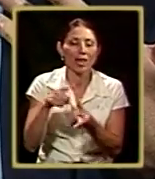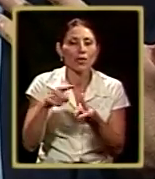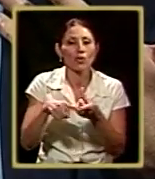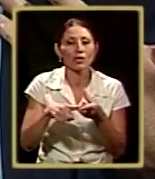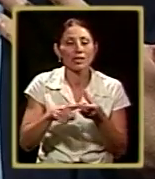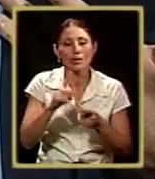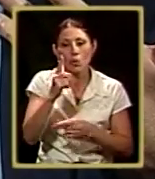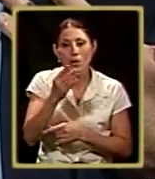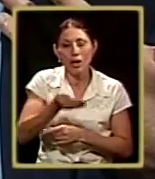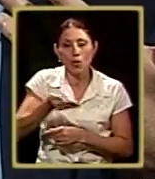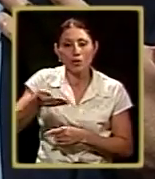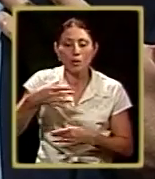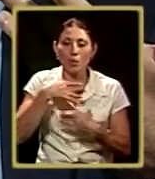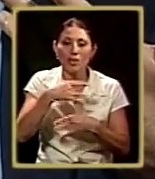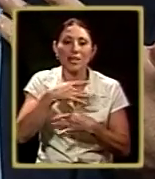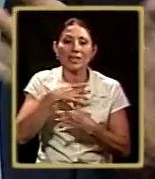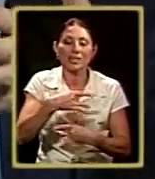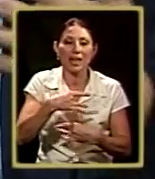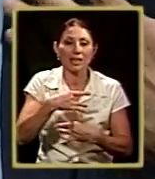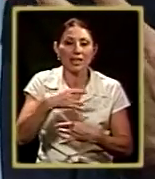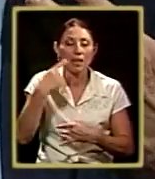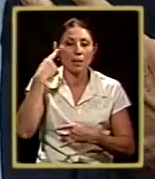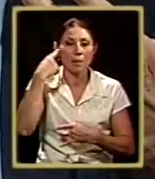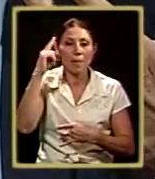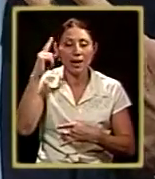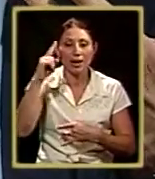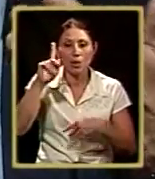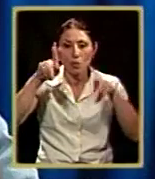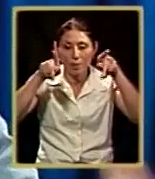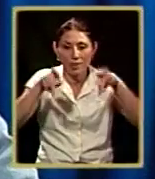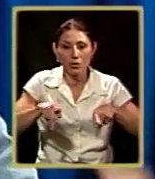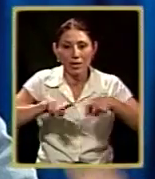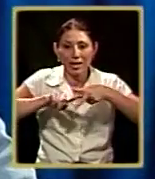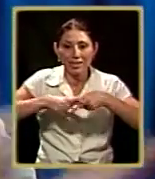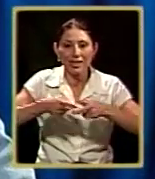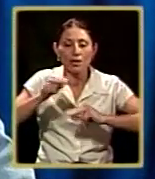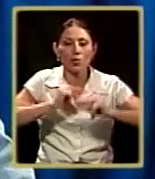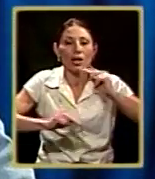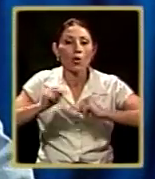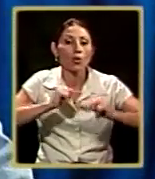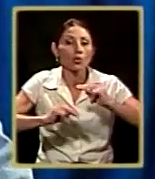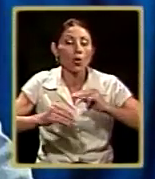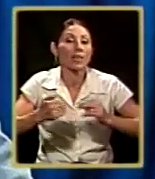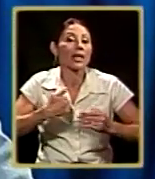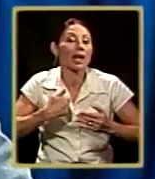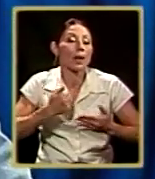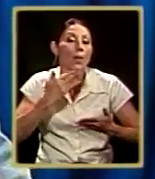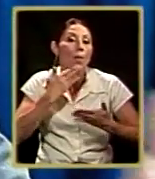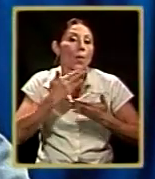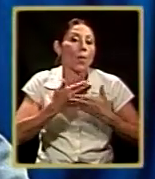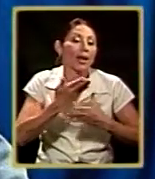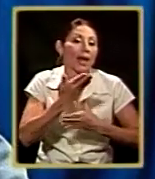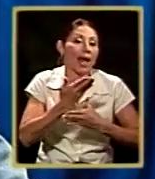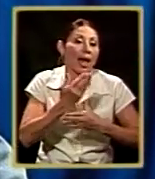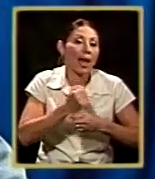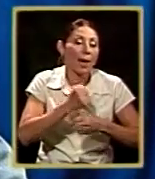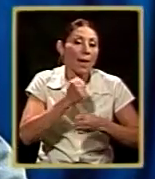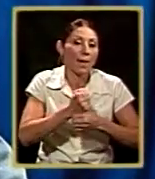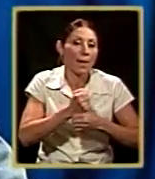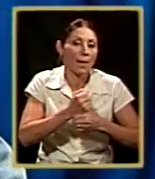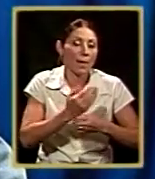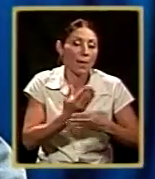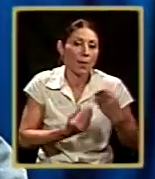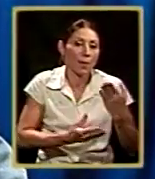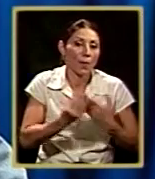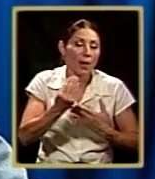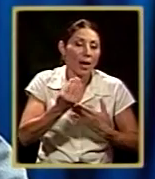muy interesante para alguien que está iniciando un negocio es poder tener buena mano de obra a unos precios, tal vez no a los